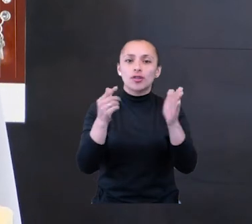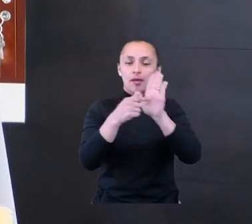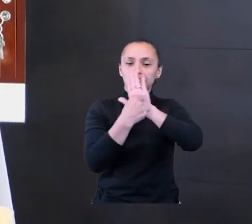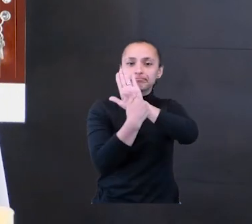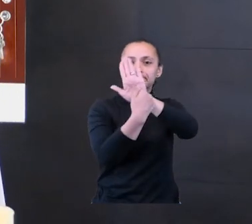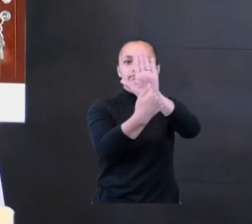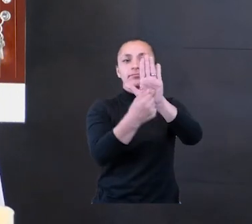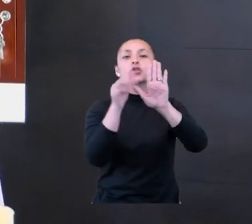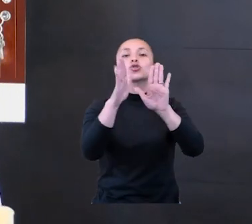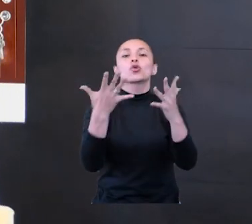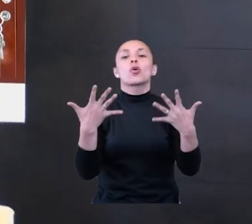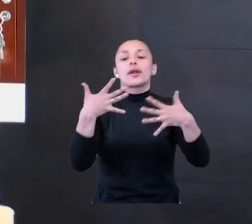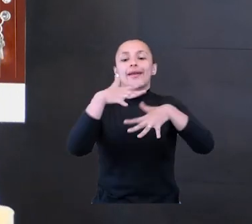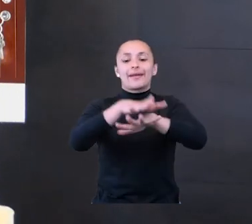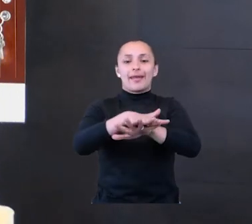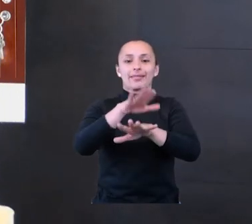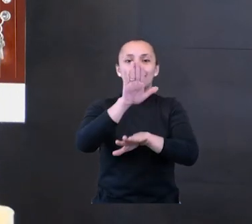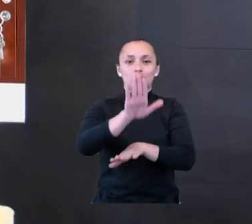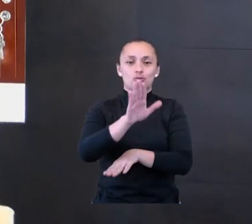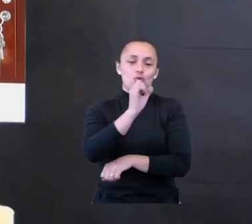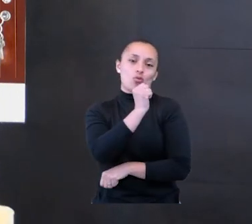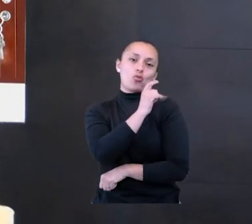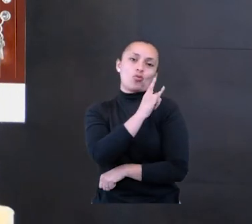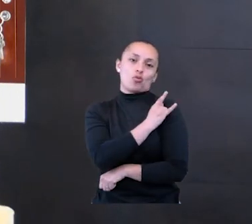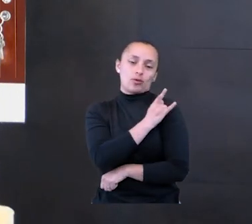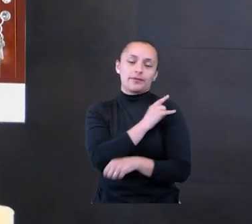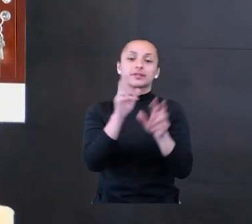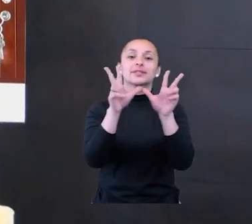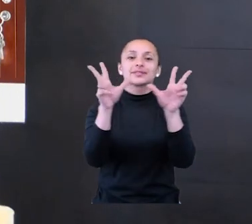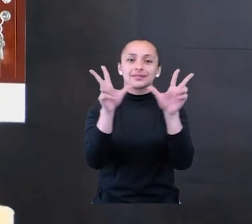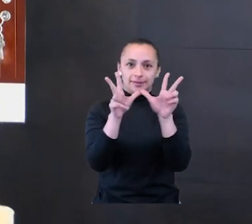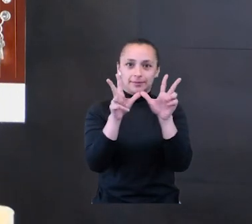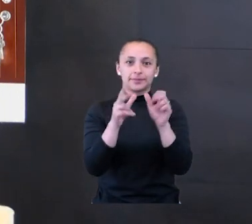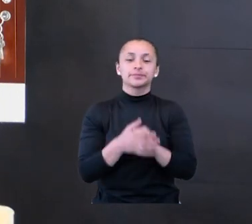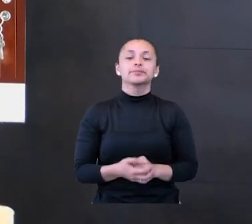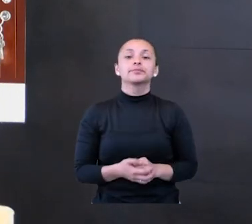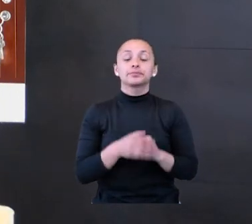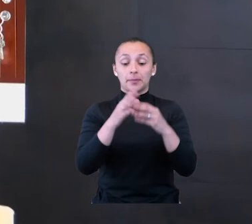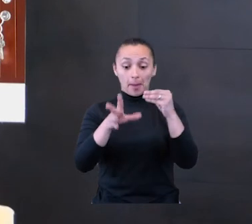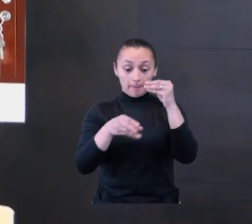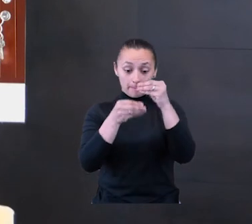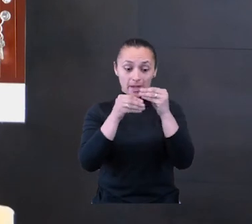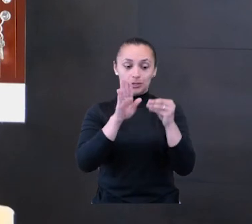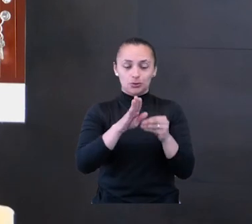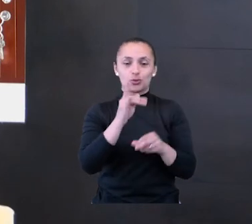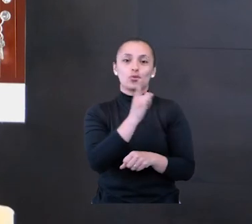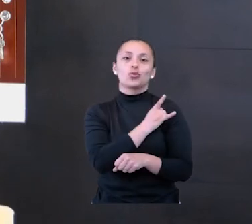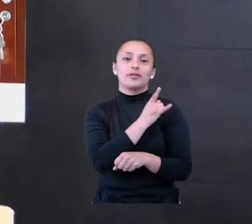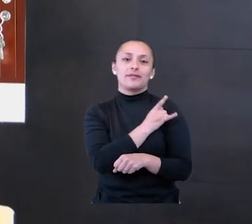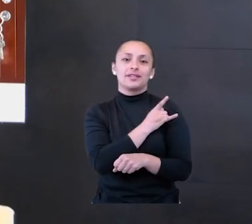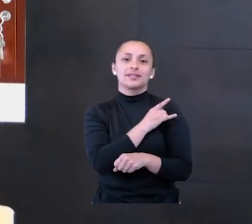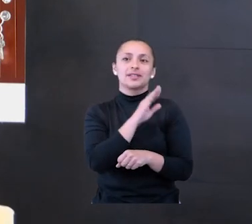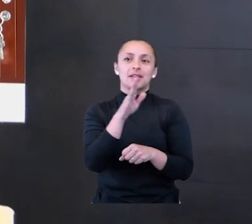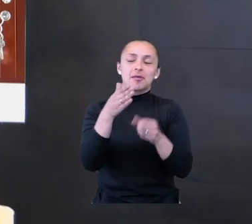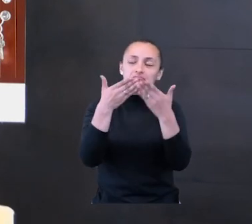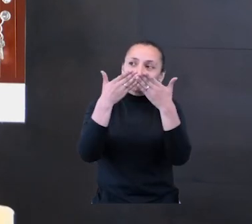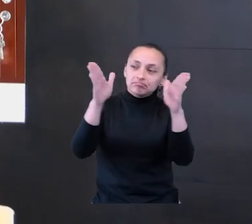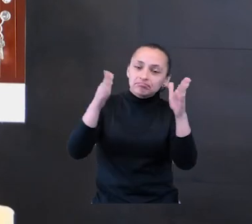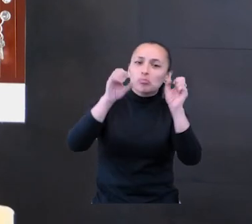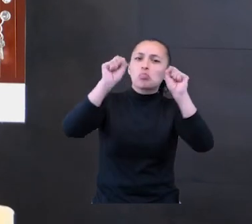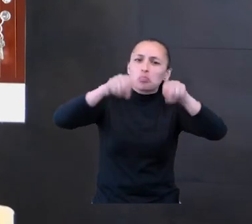por las redes de nuestra universidad también están los canales de nuestra universidad abiertos